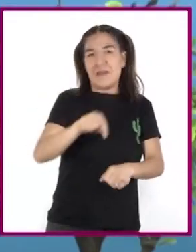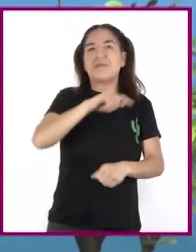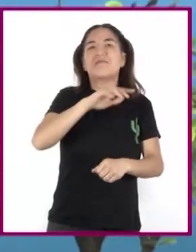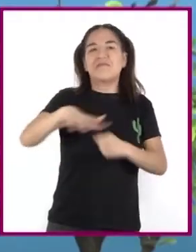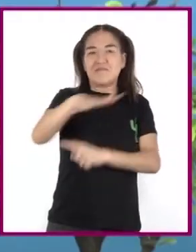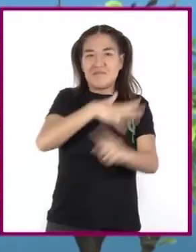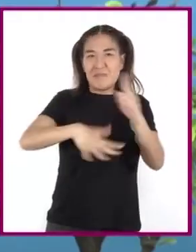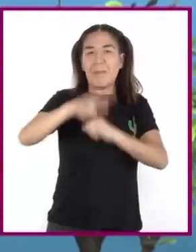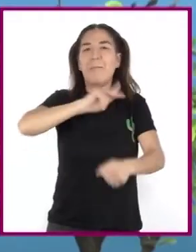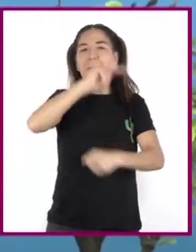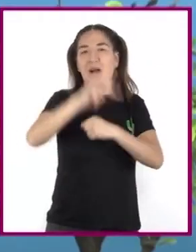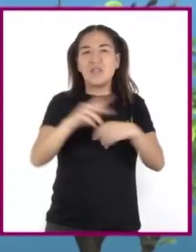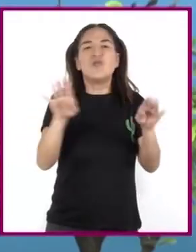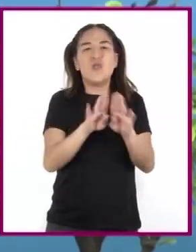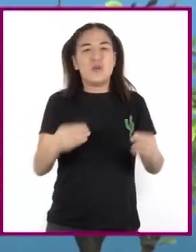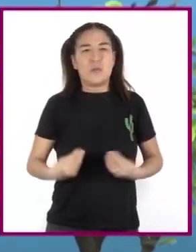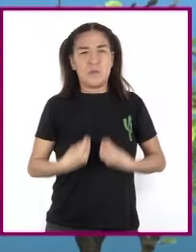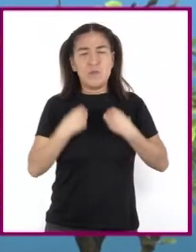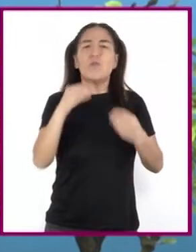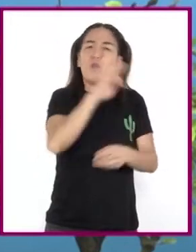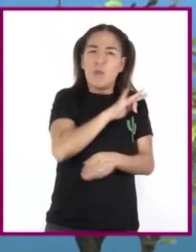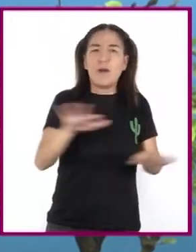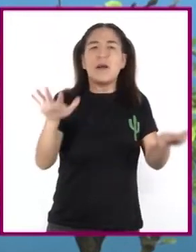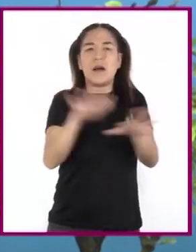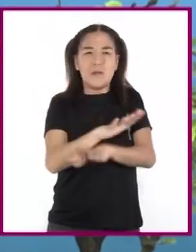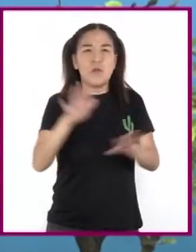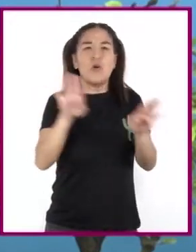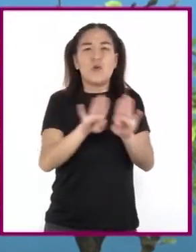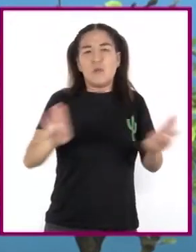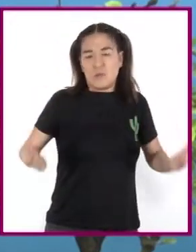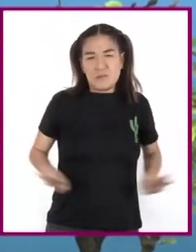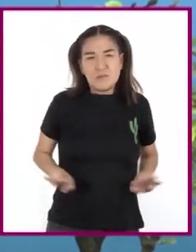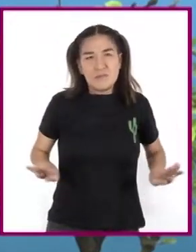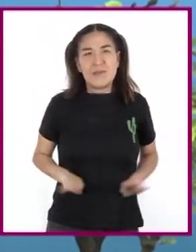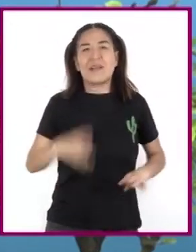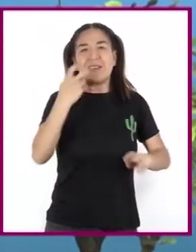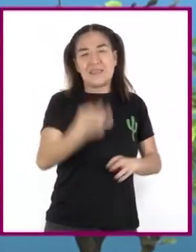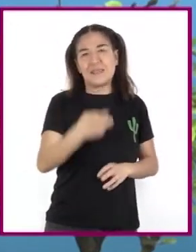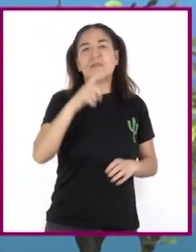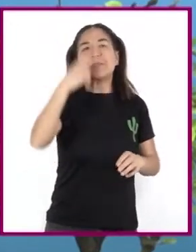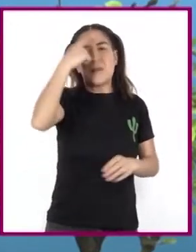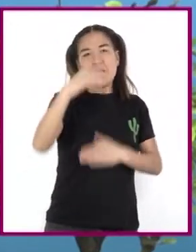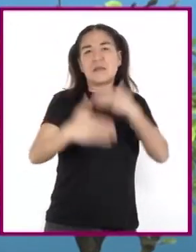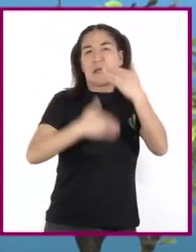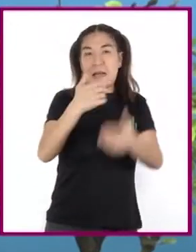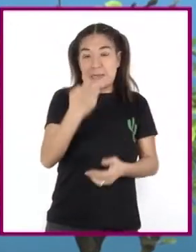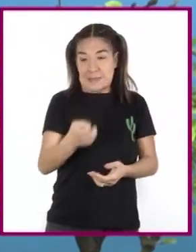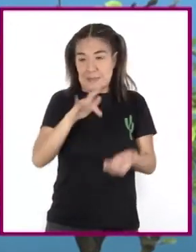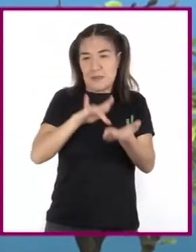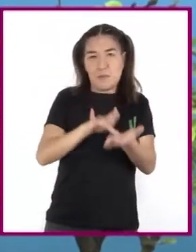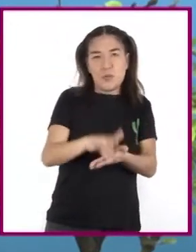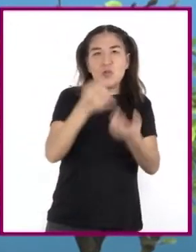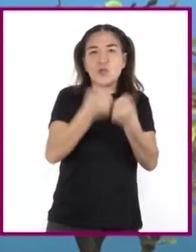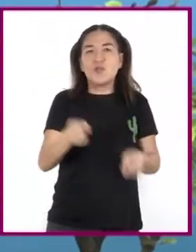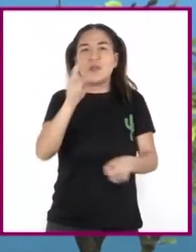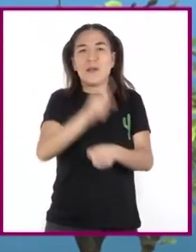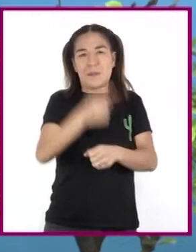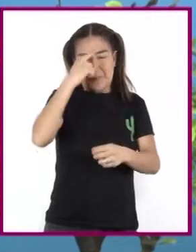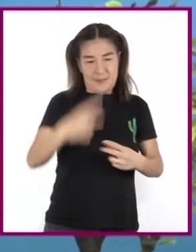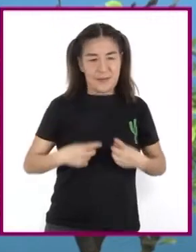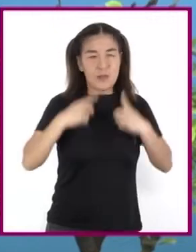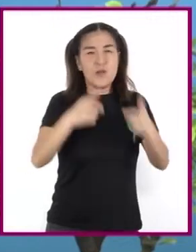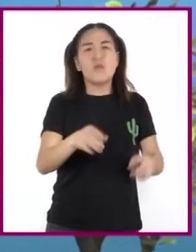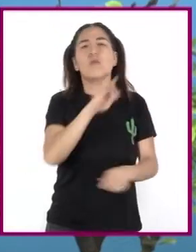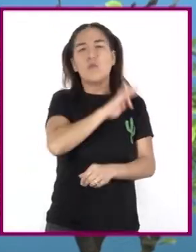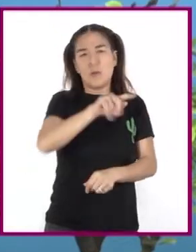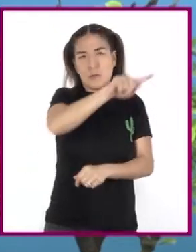entender que es posible modificar hábitos y conductas con el apoyo que la misma sociedad brinda y la capacidad de decidir